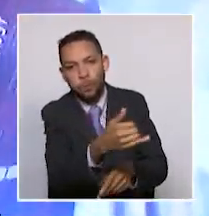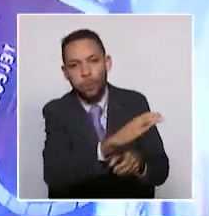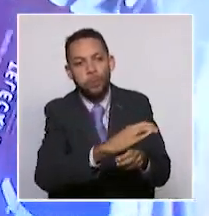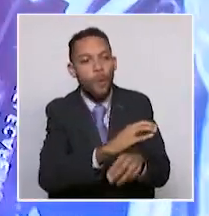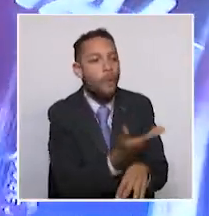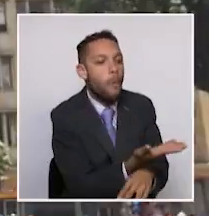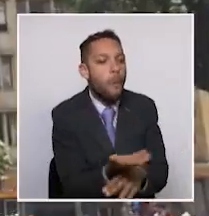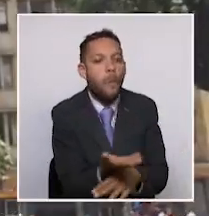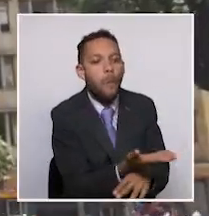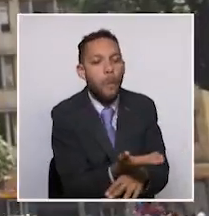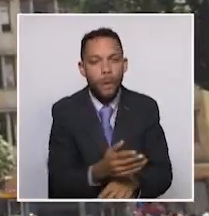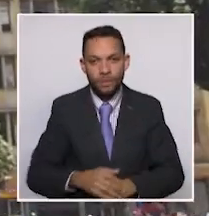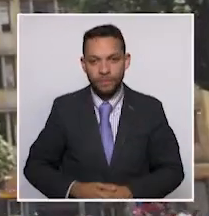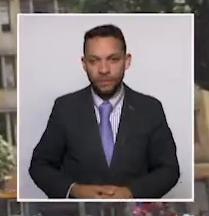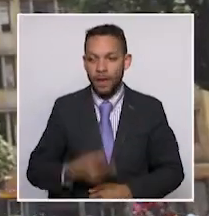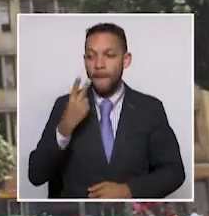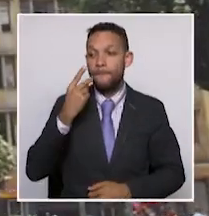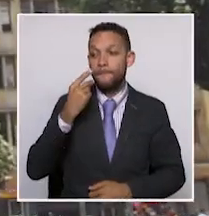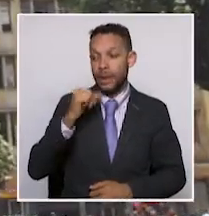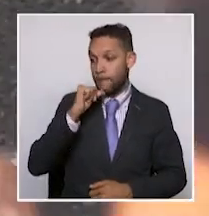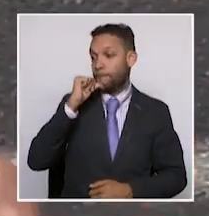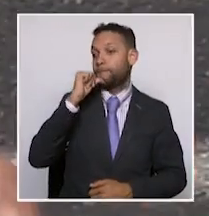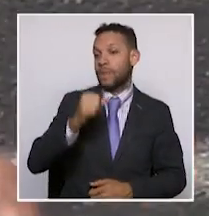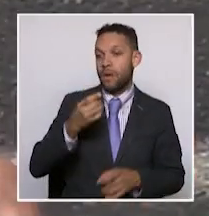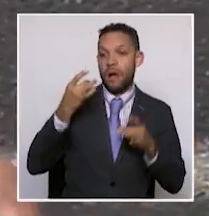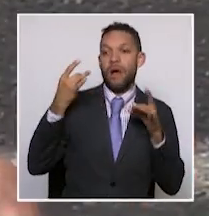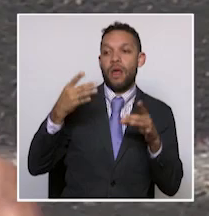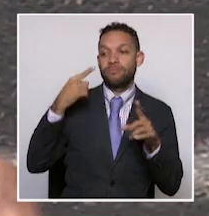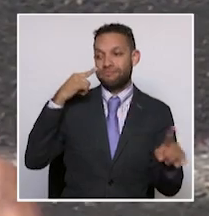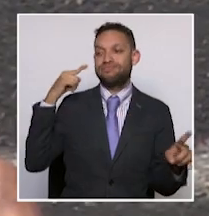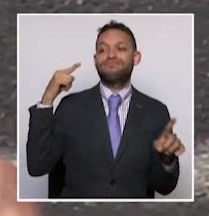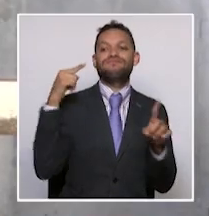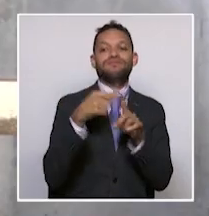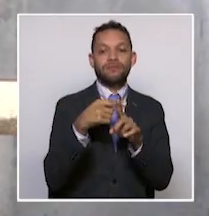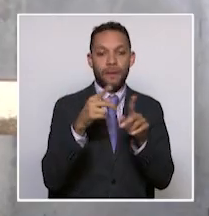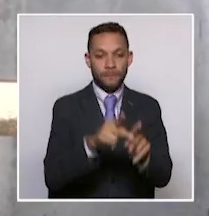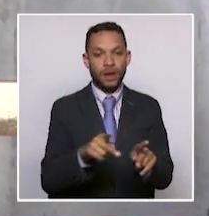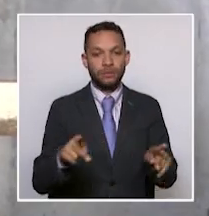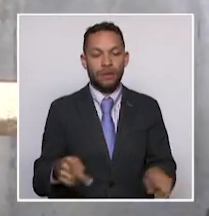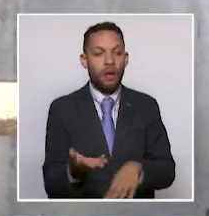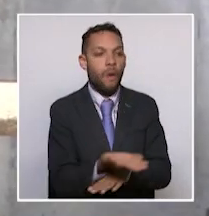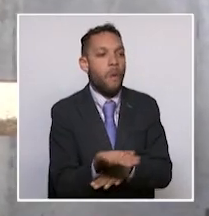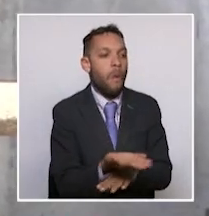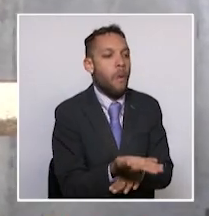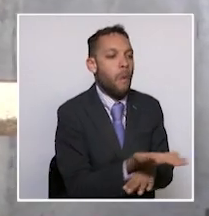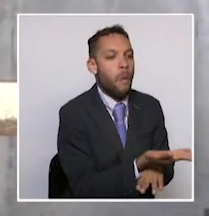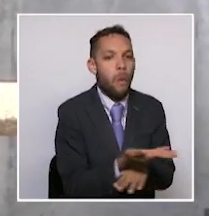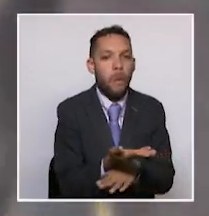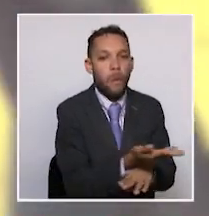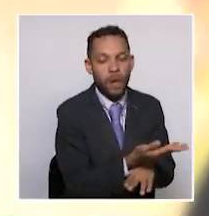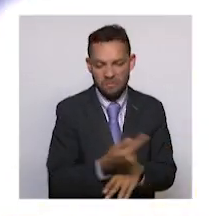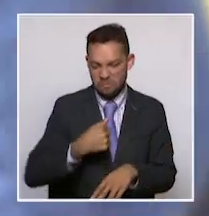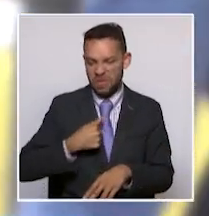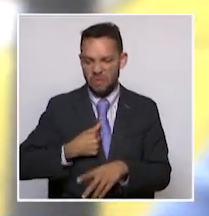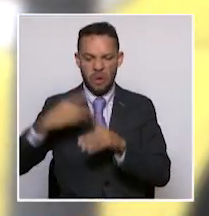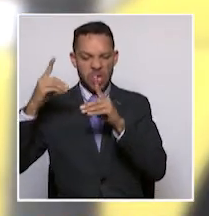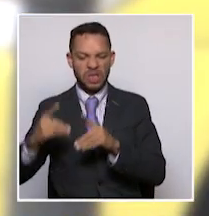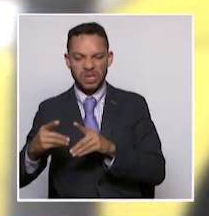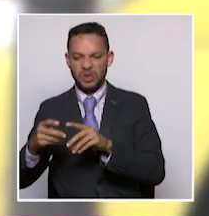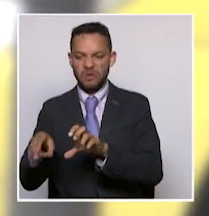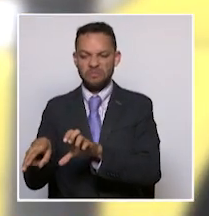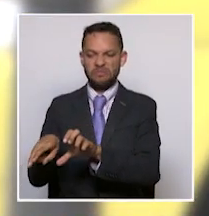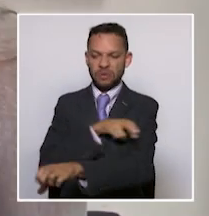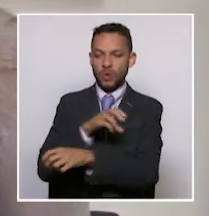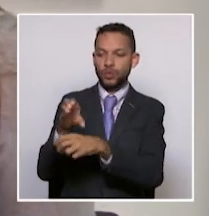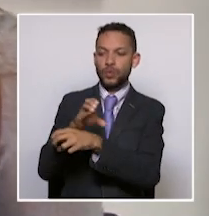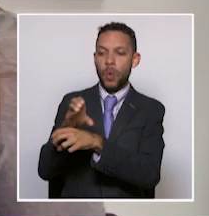condición. Pereira se ha convertido en una ciudad destino para muchos habitantes de calle que salen de sus ciudades de origen por voluntad propia o que incluso han sido